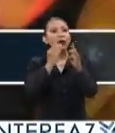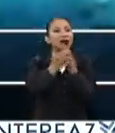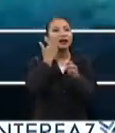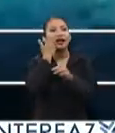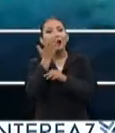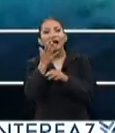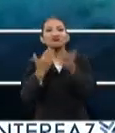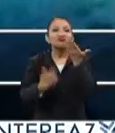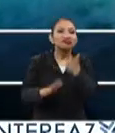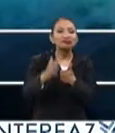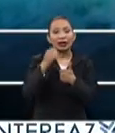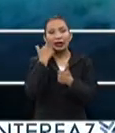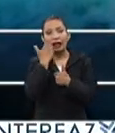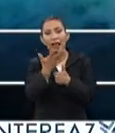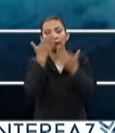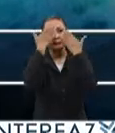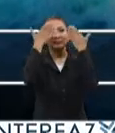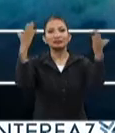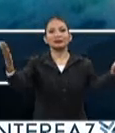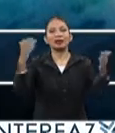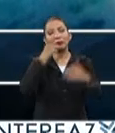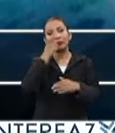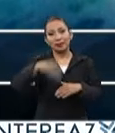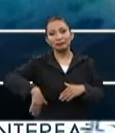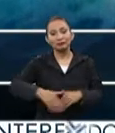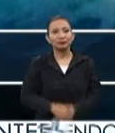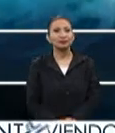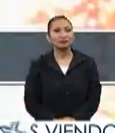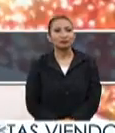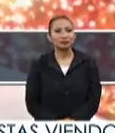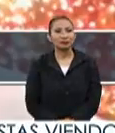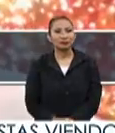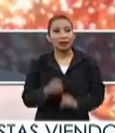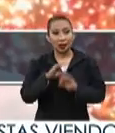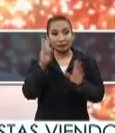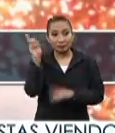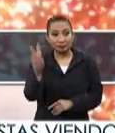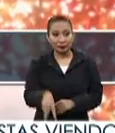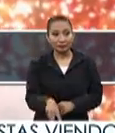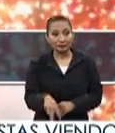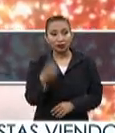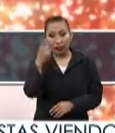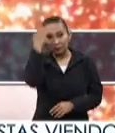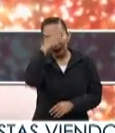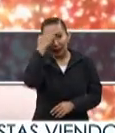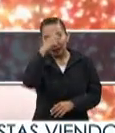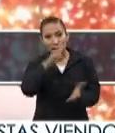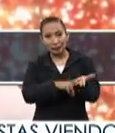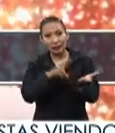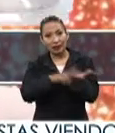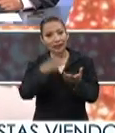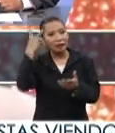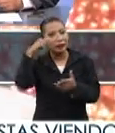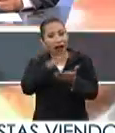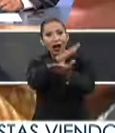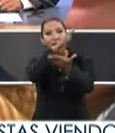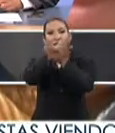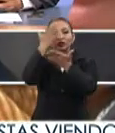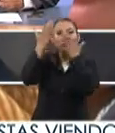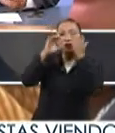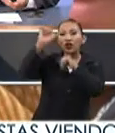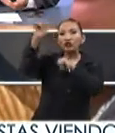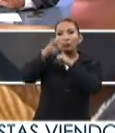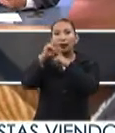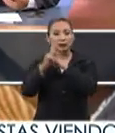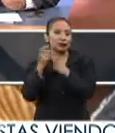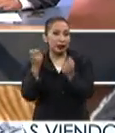de querer salir adelante y de querer abrir los ojos, como ya le mencionaba. Claro, porque sin duda alguna una de las experiencias más ricas de viajar, de estudiar en el